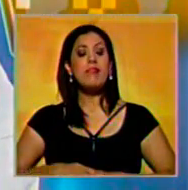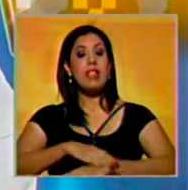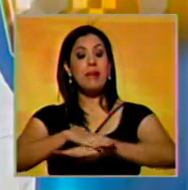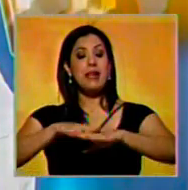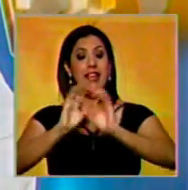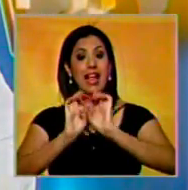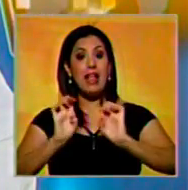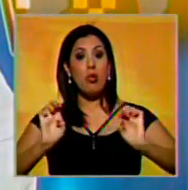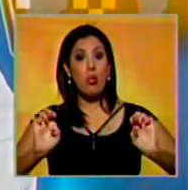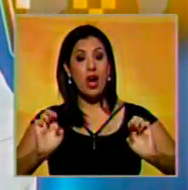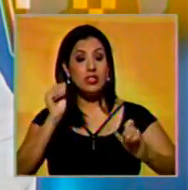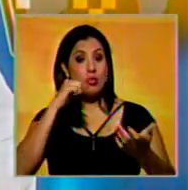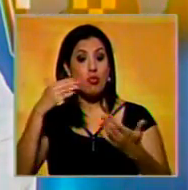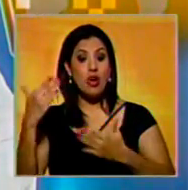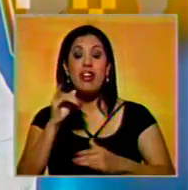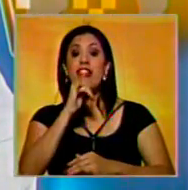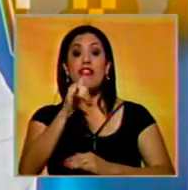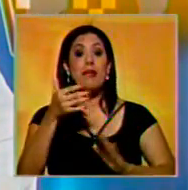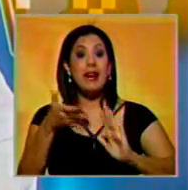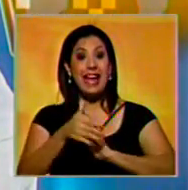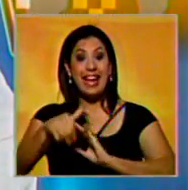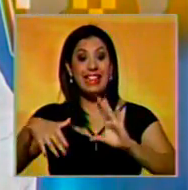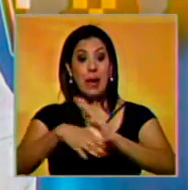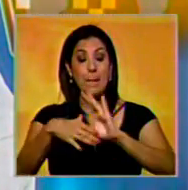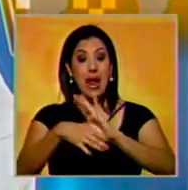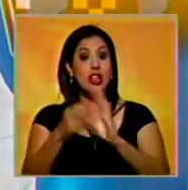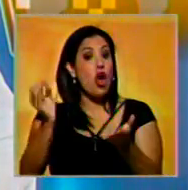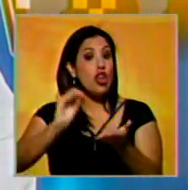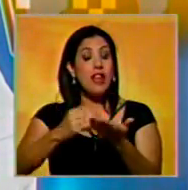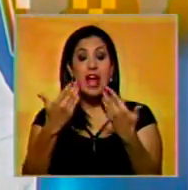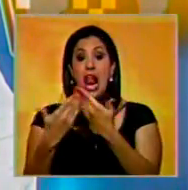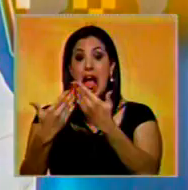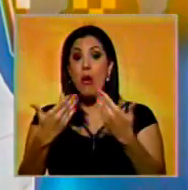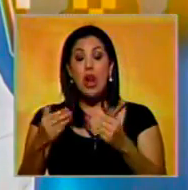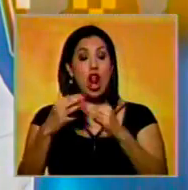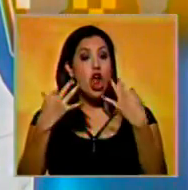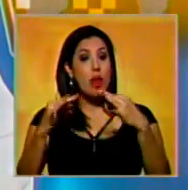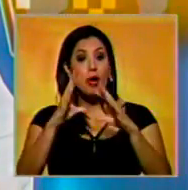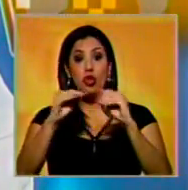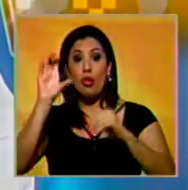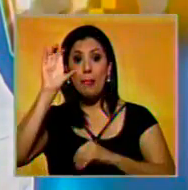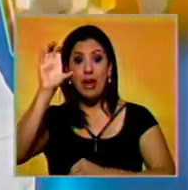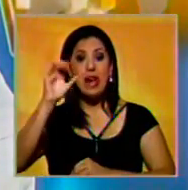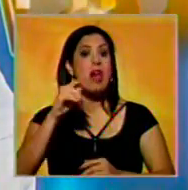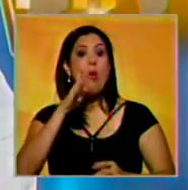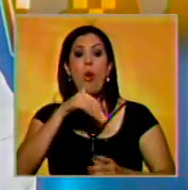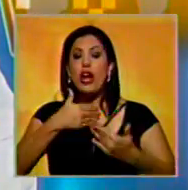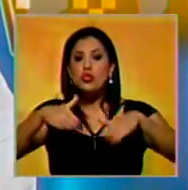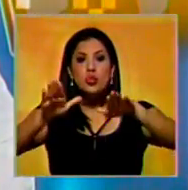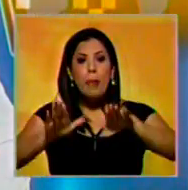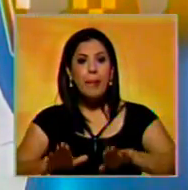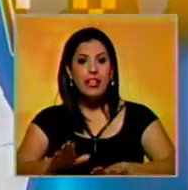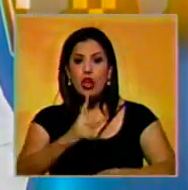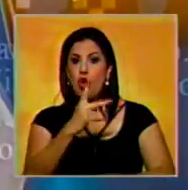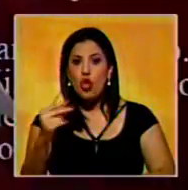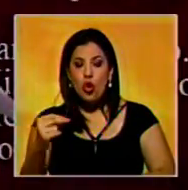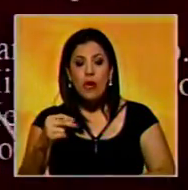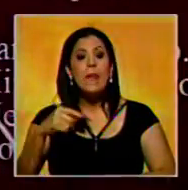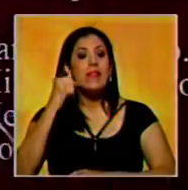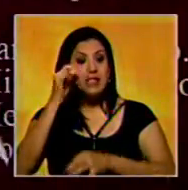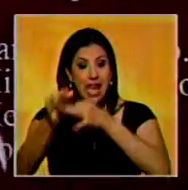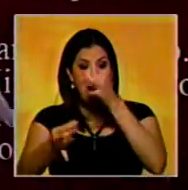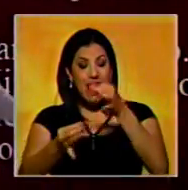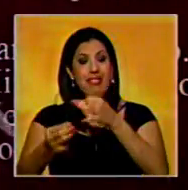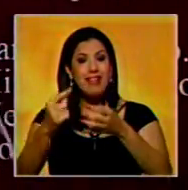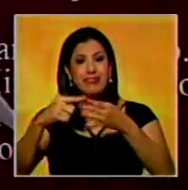La ministra de Educación, Marianne Hanson, informó que este martes se reanudaron las clases en todo el país y enfatizó que no serán suspendidas. Explicó que